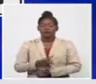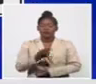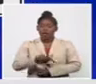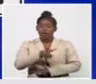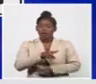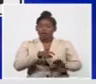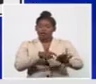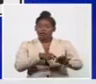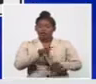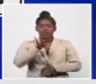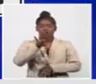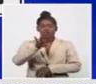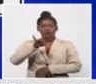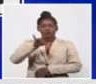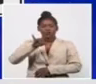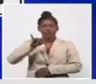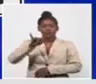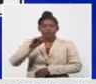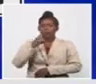496 PCR.